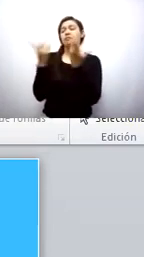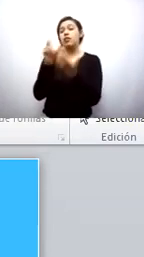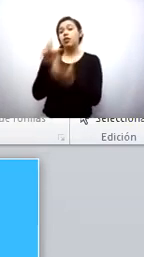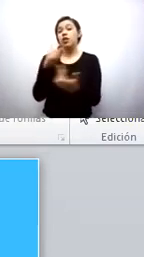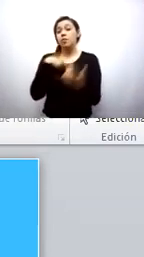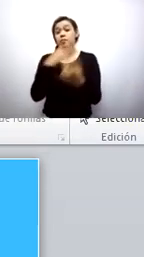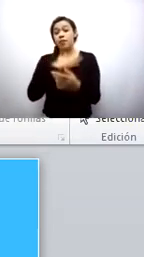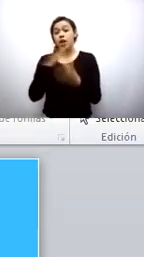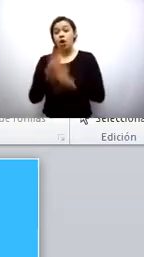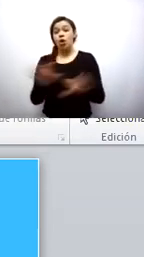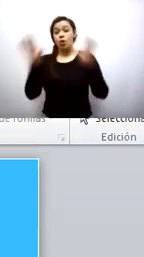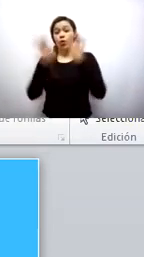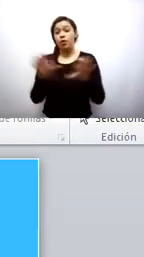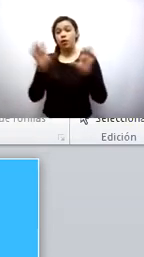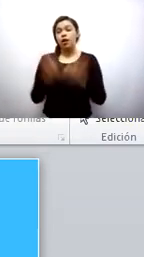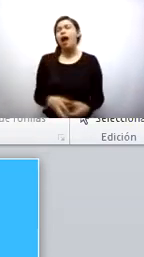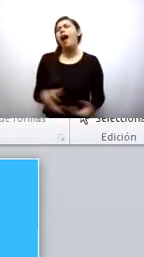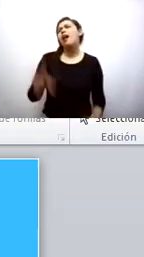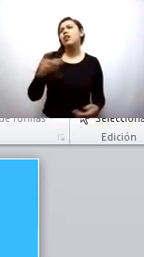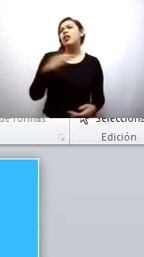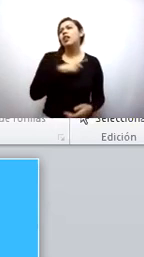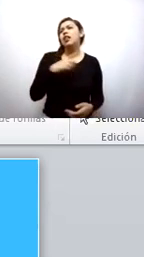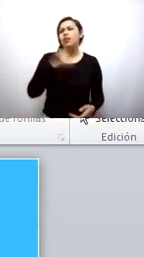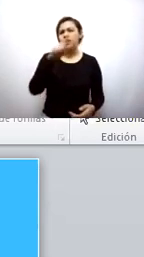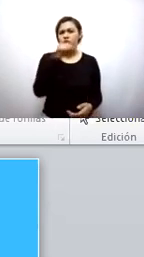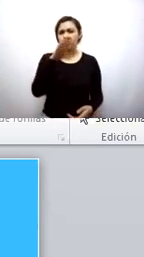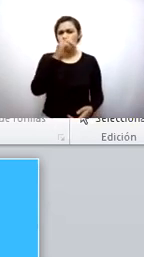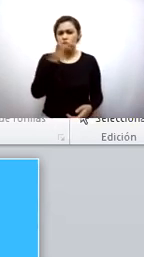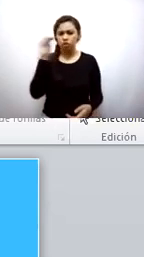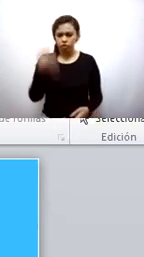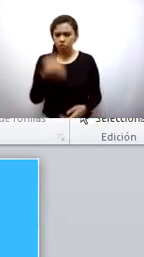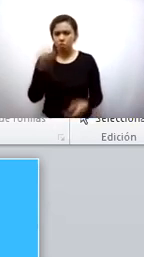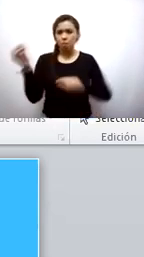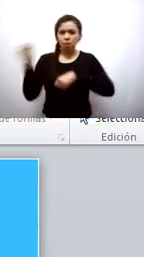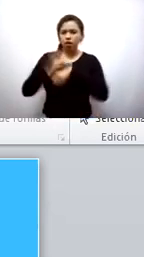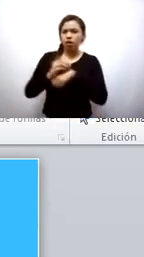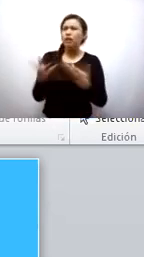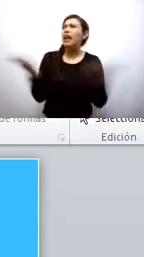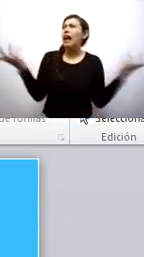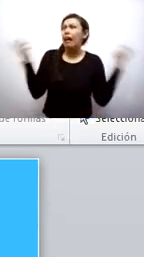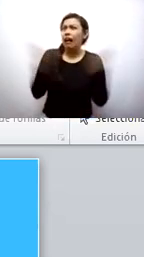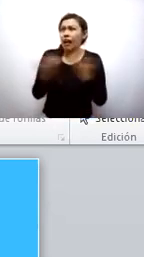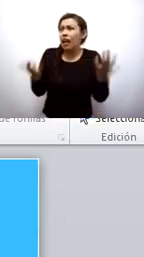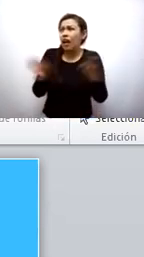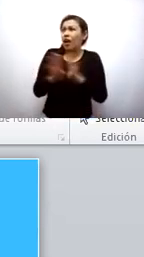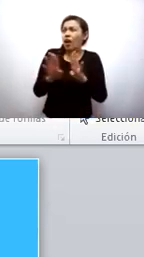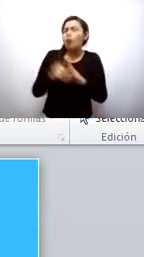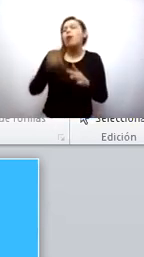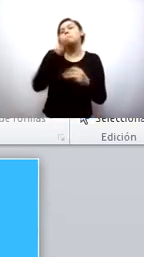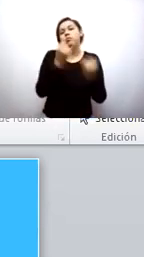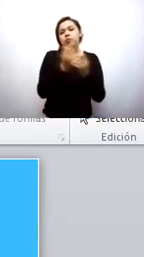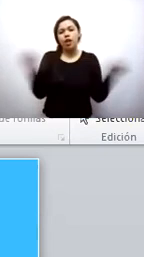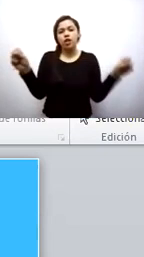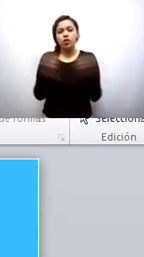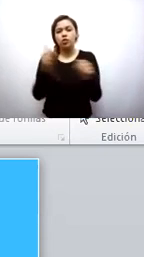computadora, pues sabía que me dijeron, no, es que tienes que instalar el Zoom. Y yo, ¿qué? ¿Con qué se comes? Y pues igual un sobrino fue el que me instaló en mi computadora